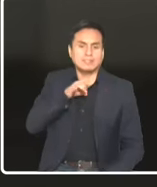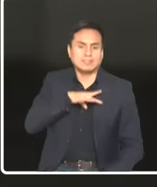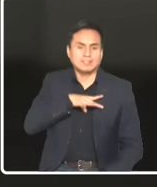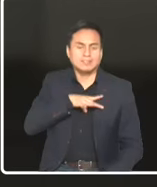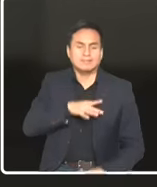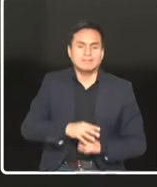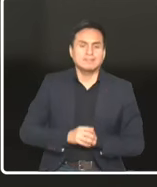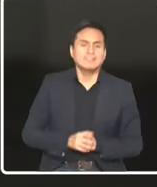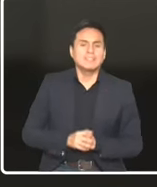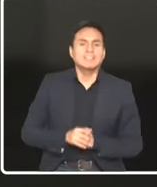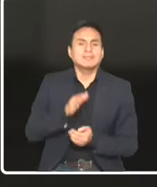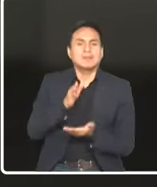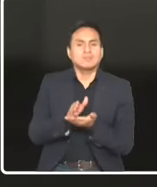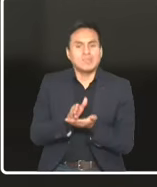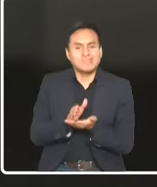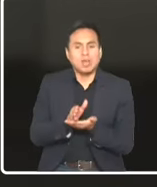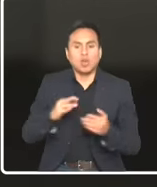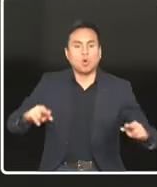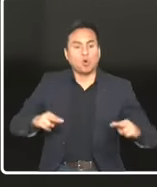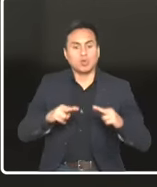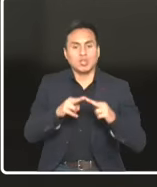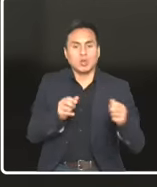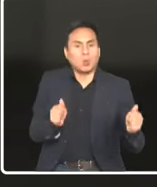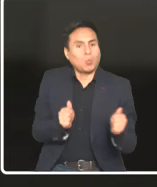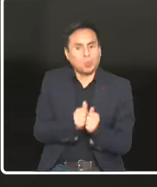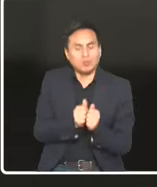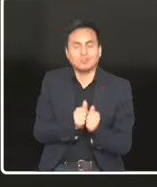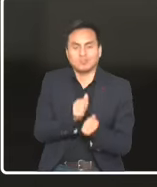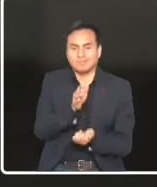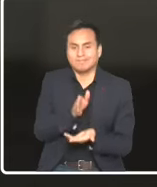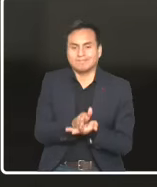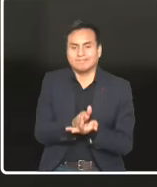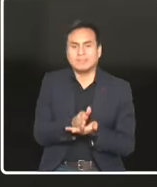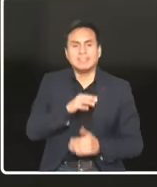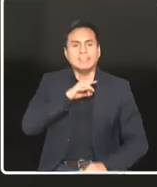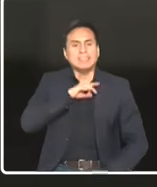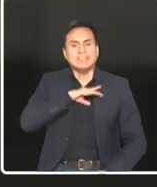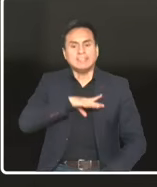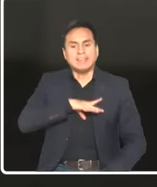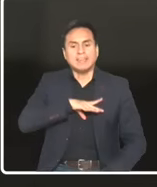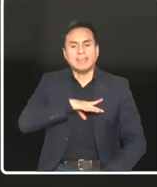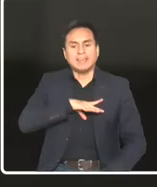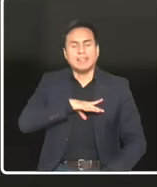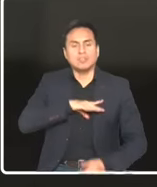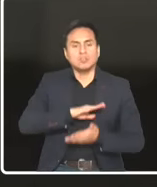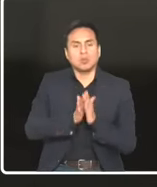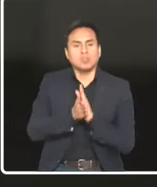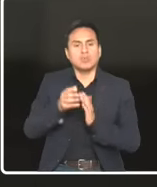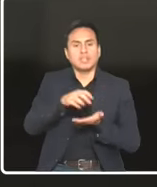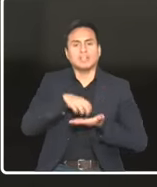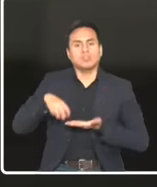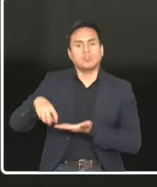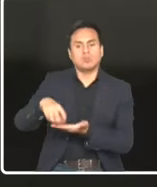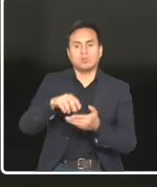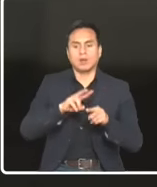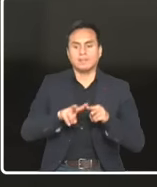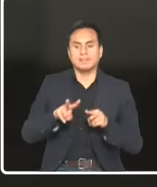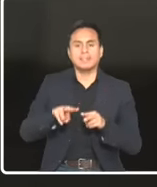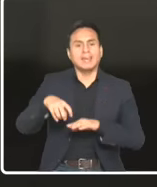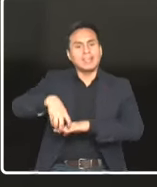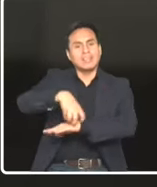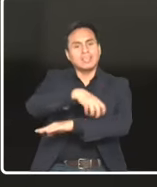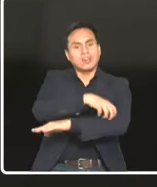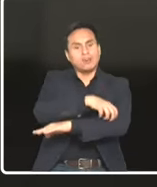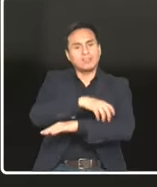chilenas Y tenemos el deber de construir juntos chile lo hacen todos sus territorios sus